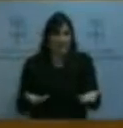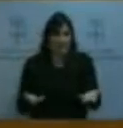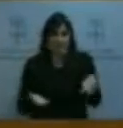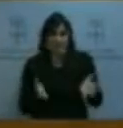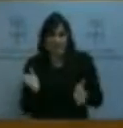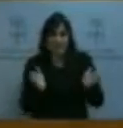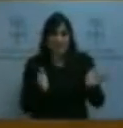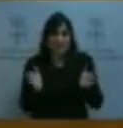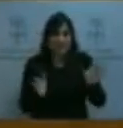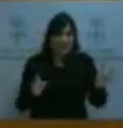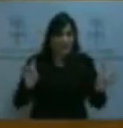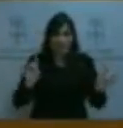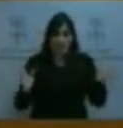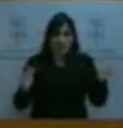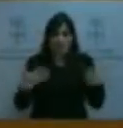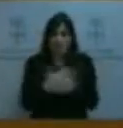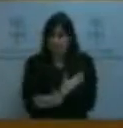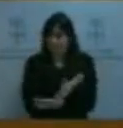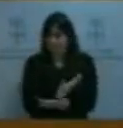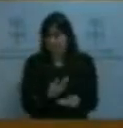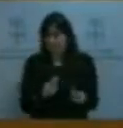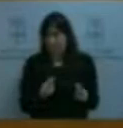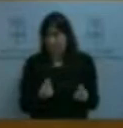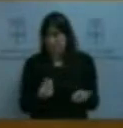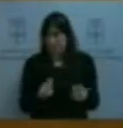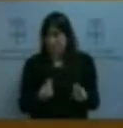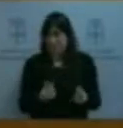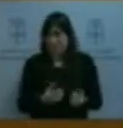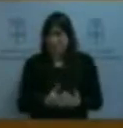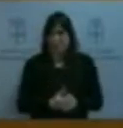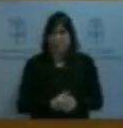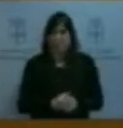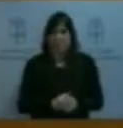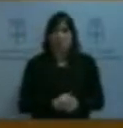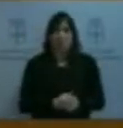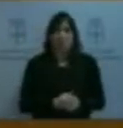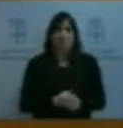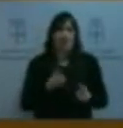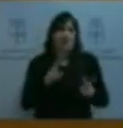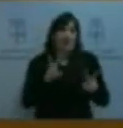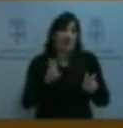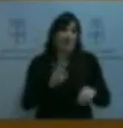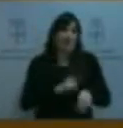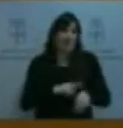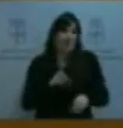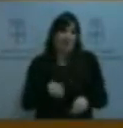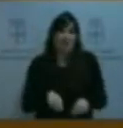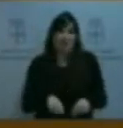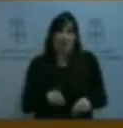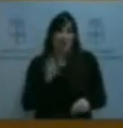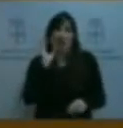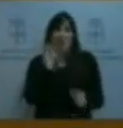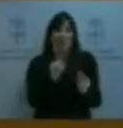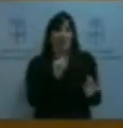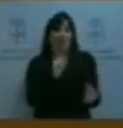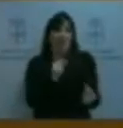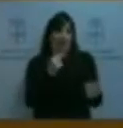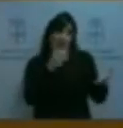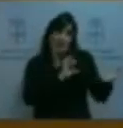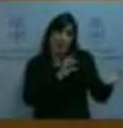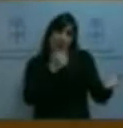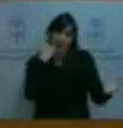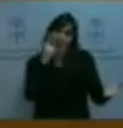medida, ¿no? Igual que, bueno, las cuestiones de los tiempos. La discusión en la ponencia, su señoría sabe cómo transcurrió y creo que